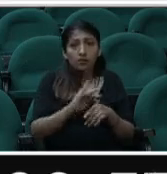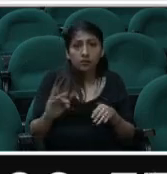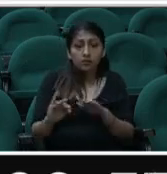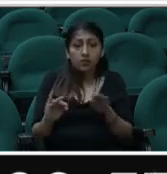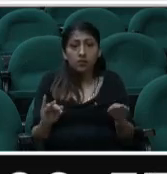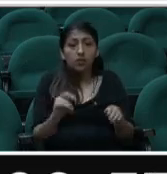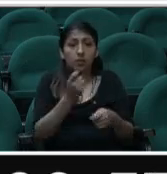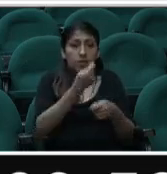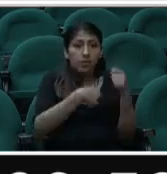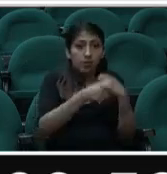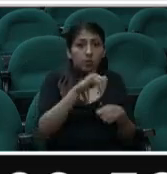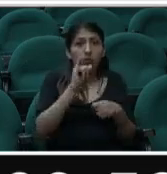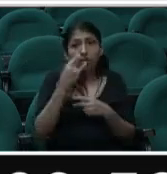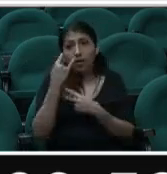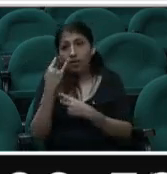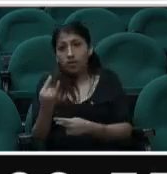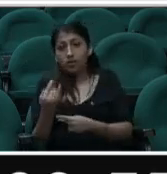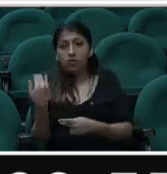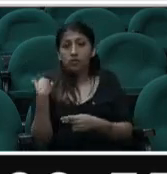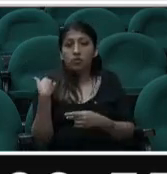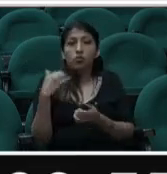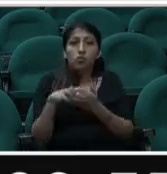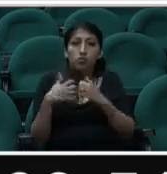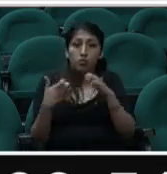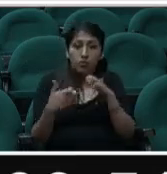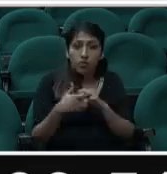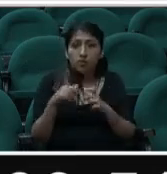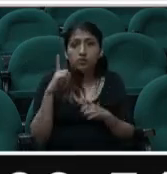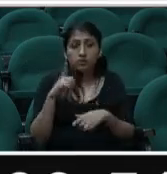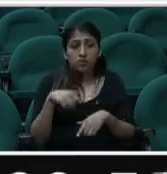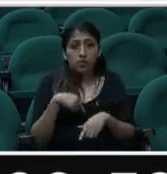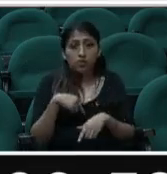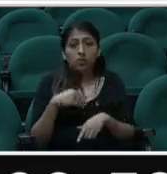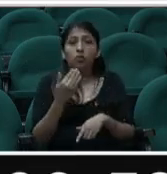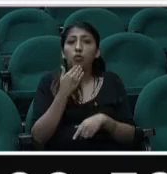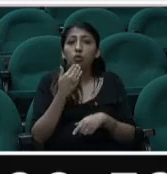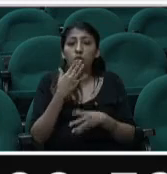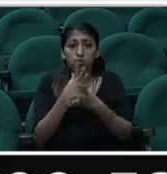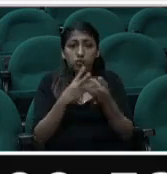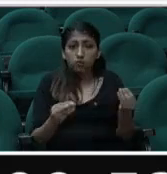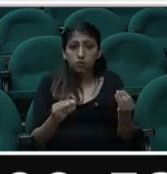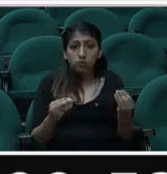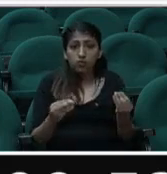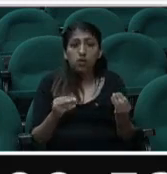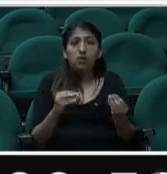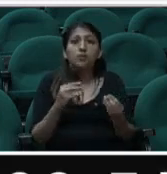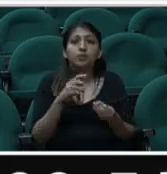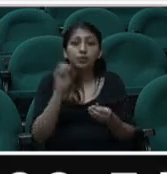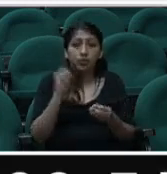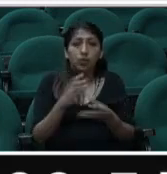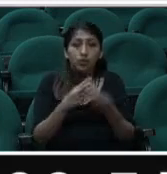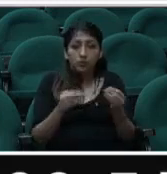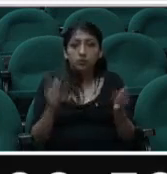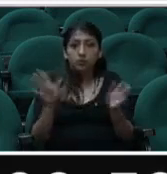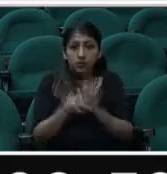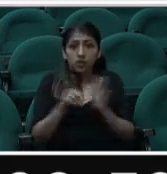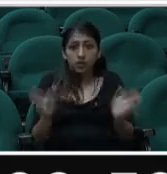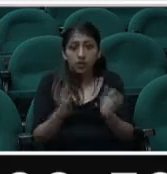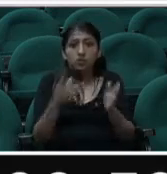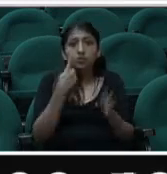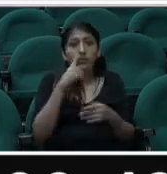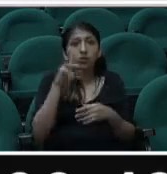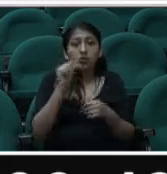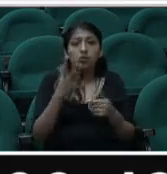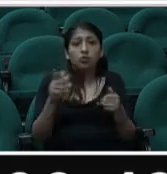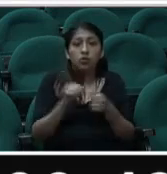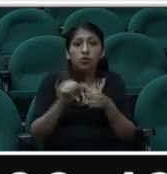narcotraficante del adicto del que tiene un problema en realidad de salud pública cómo podemos solucionar esto por supuesto que podemos impulsar leyes pero no nos